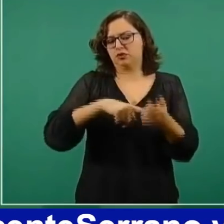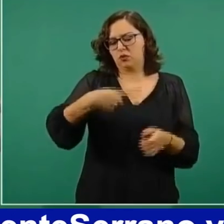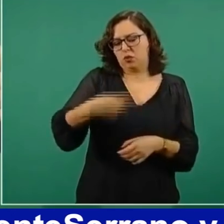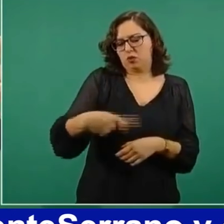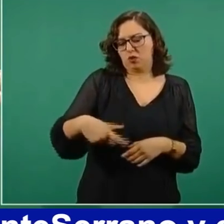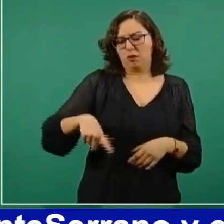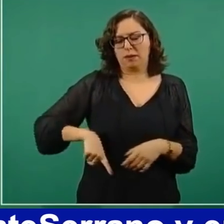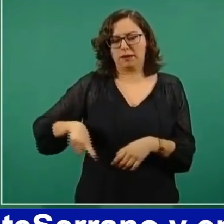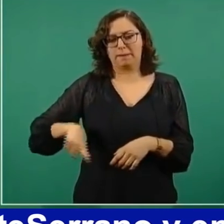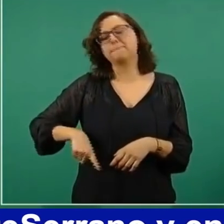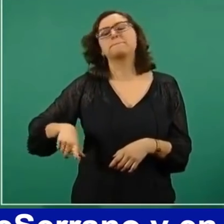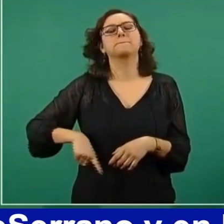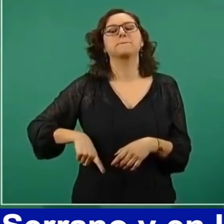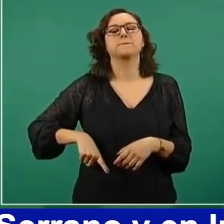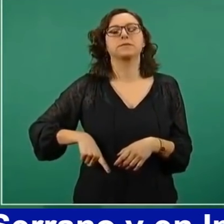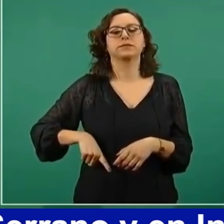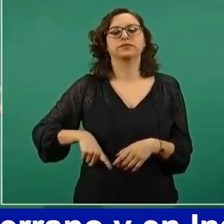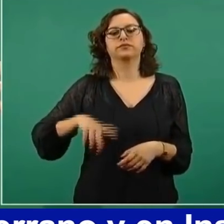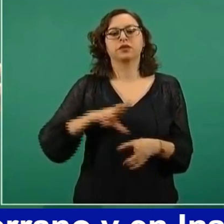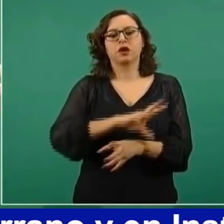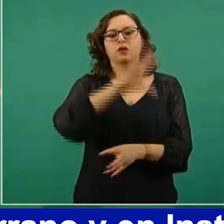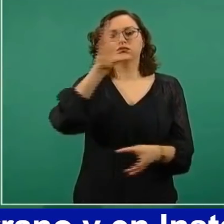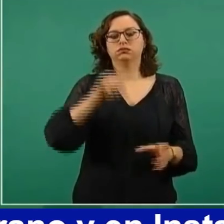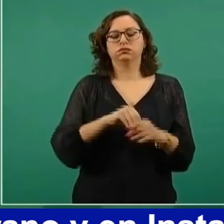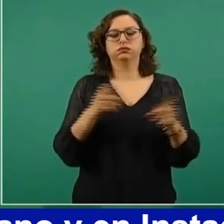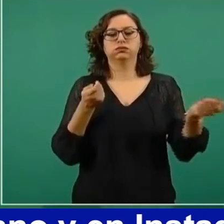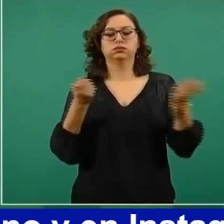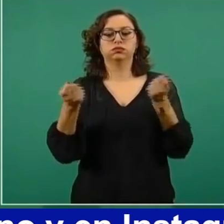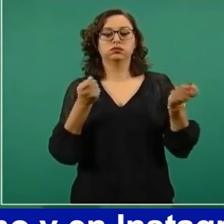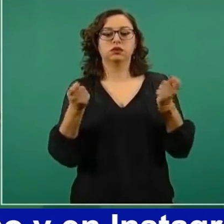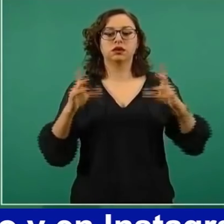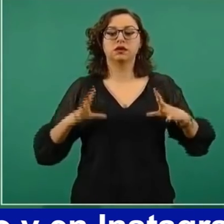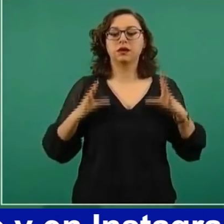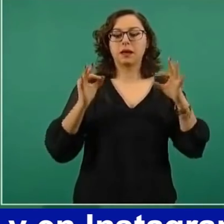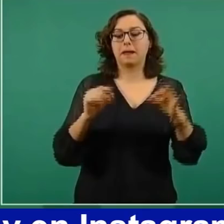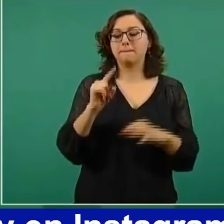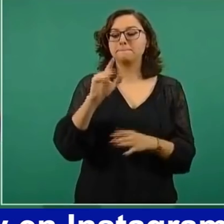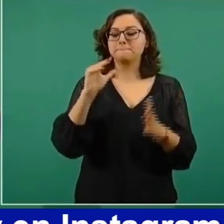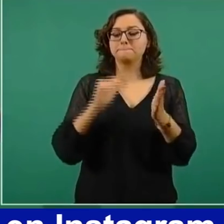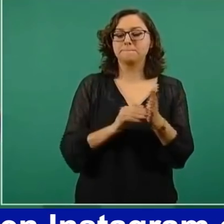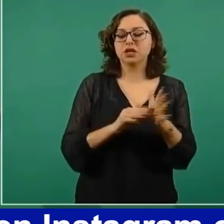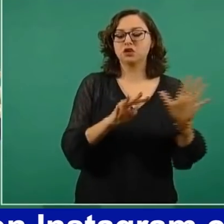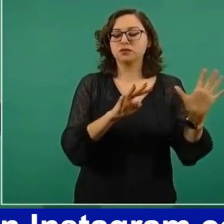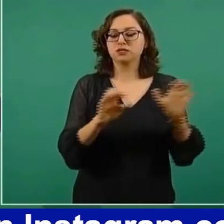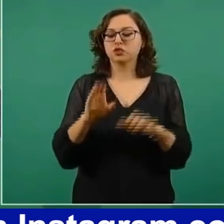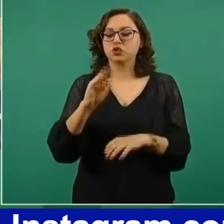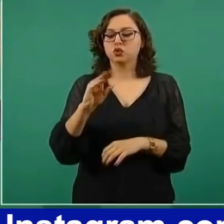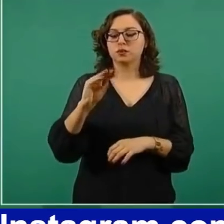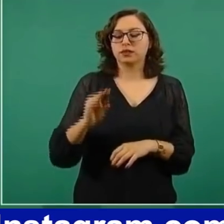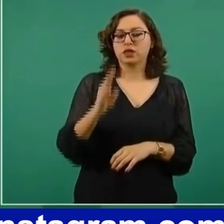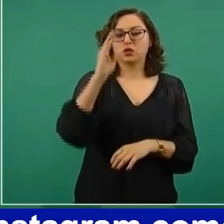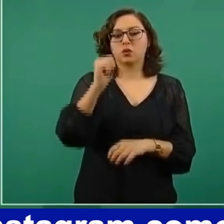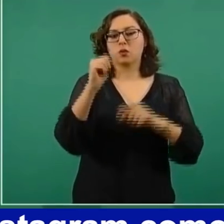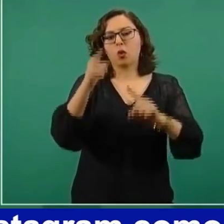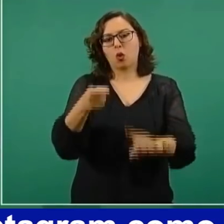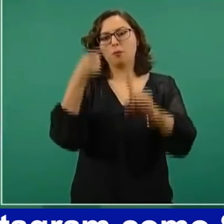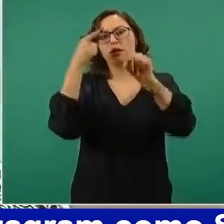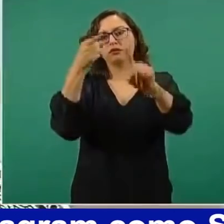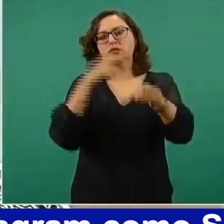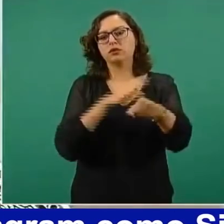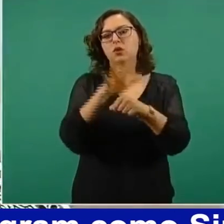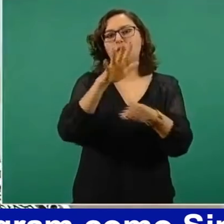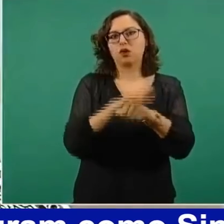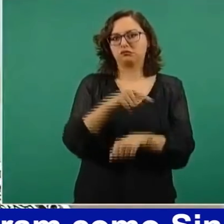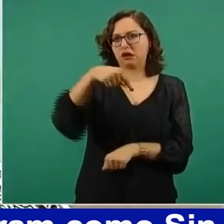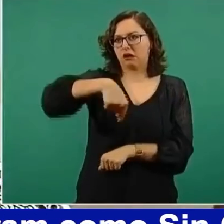gobierno, prácticamente en su totalidad. Fue establecida en 1999 para fabricar